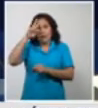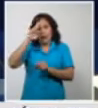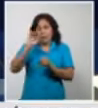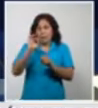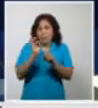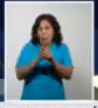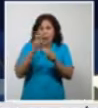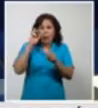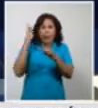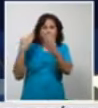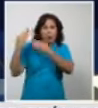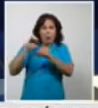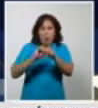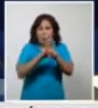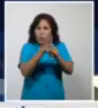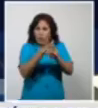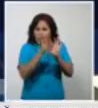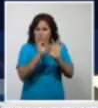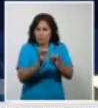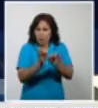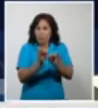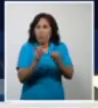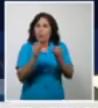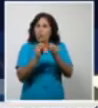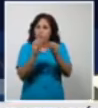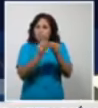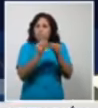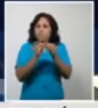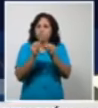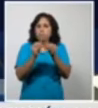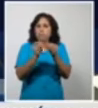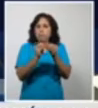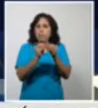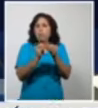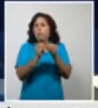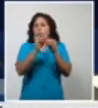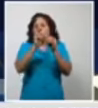coronavirus que causó una epidemia